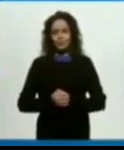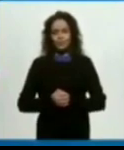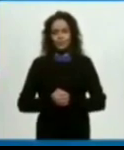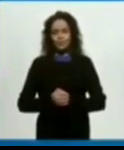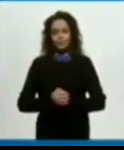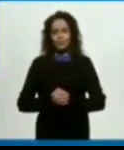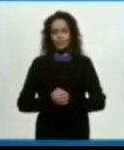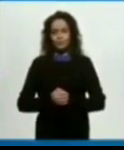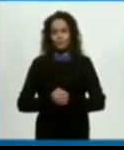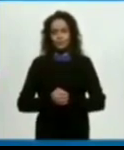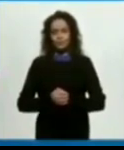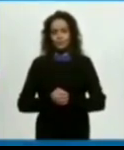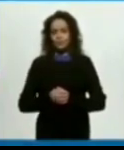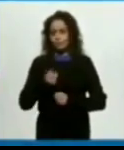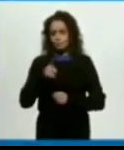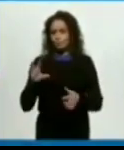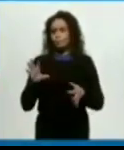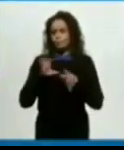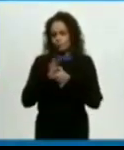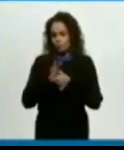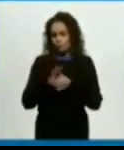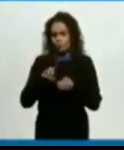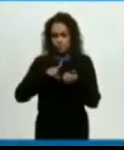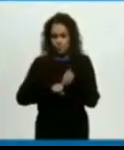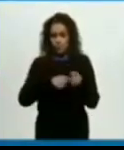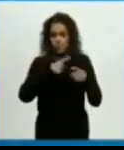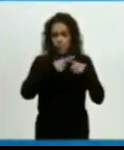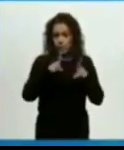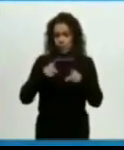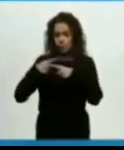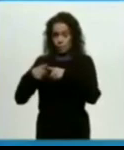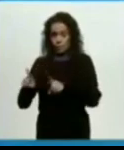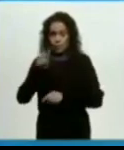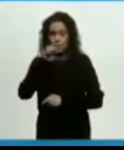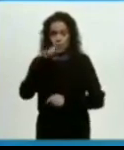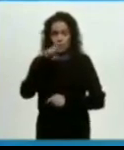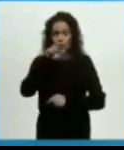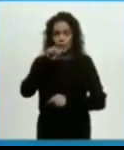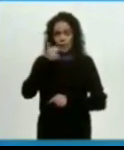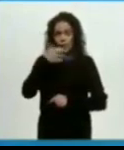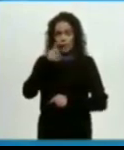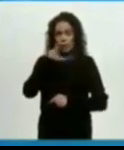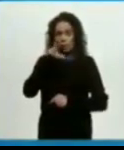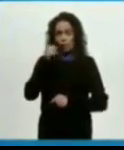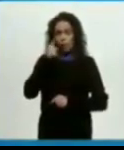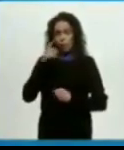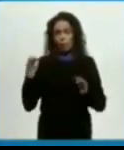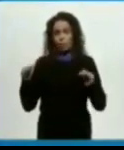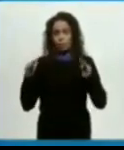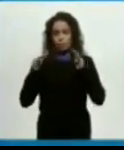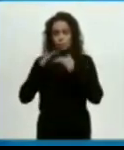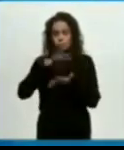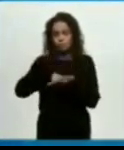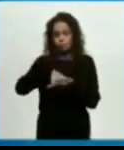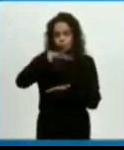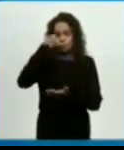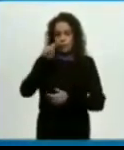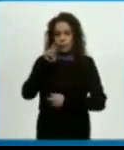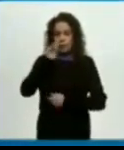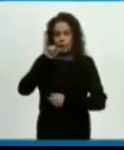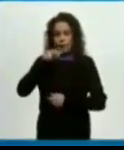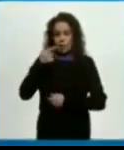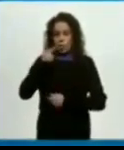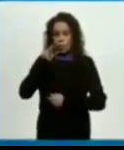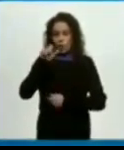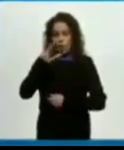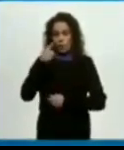Bueno, con relación a que si existe alguna diferencia entre un tetraedro y una pirámide triangular. A una pirámide triangular